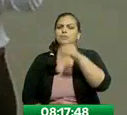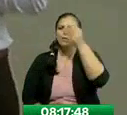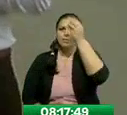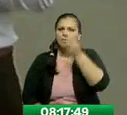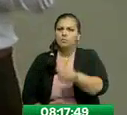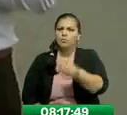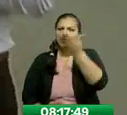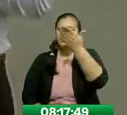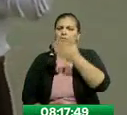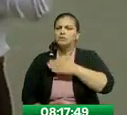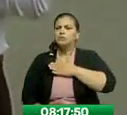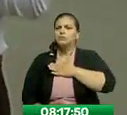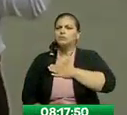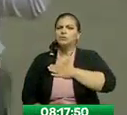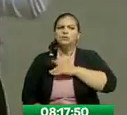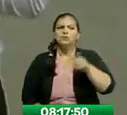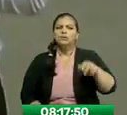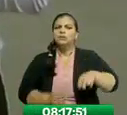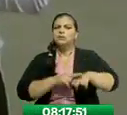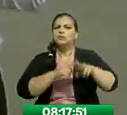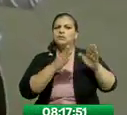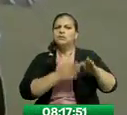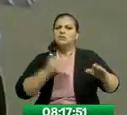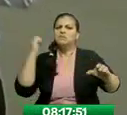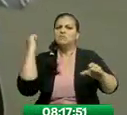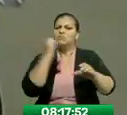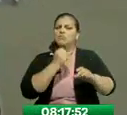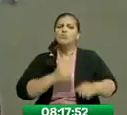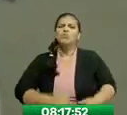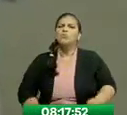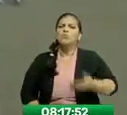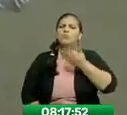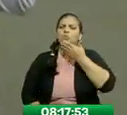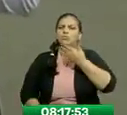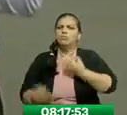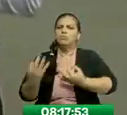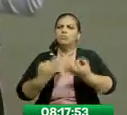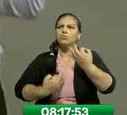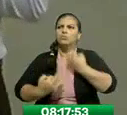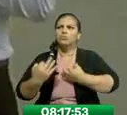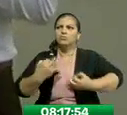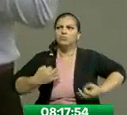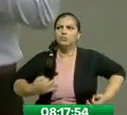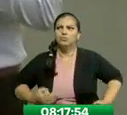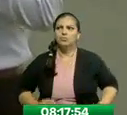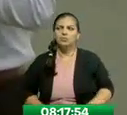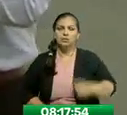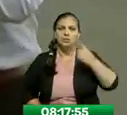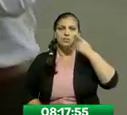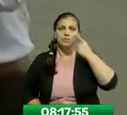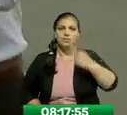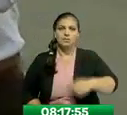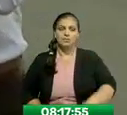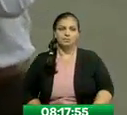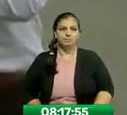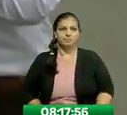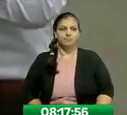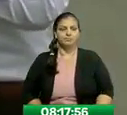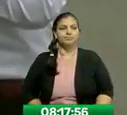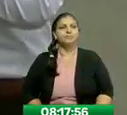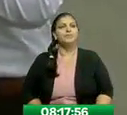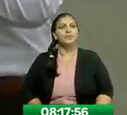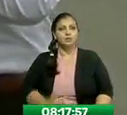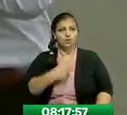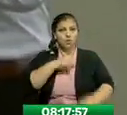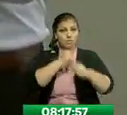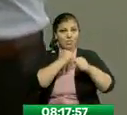mucho lo que le ha pasado. Recuérdenos, ¿de qué manera lo abordan y atacan los antisociales? Lo verdad como puede ser